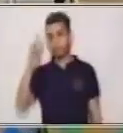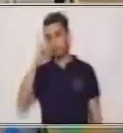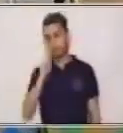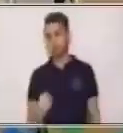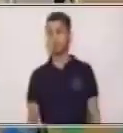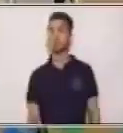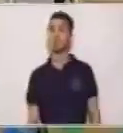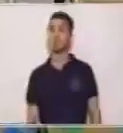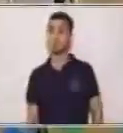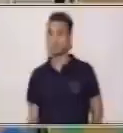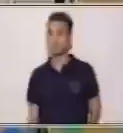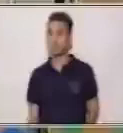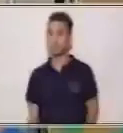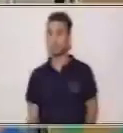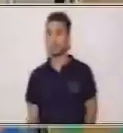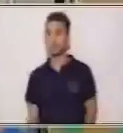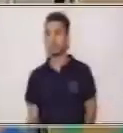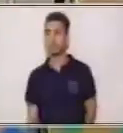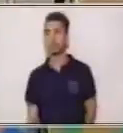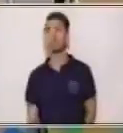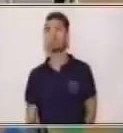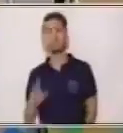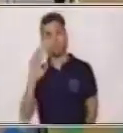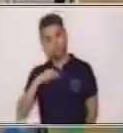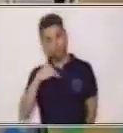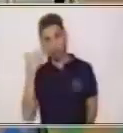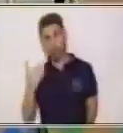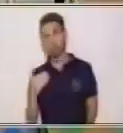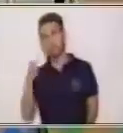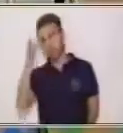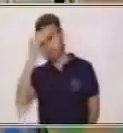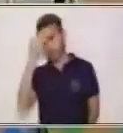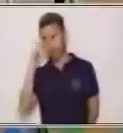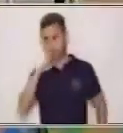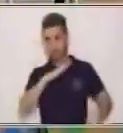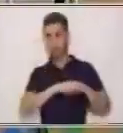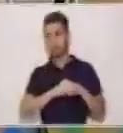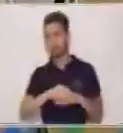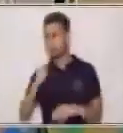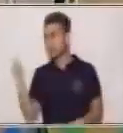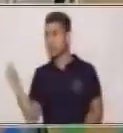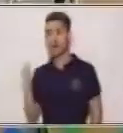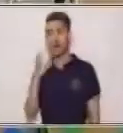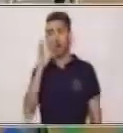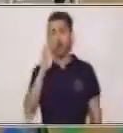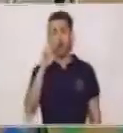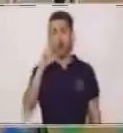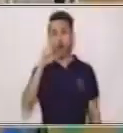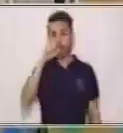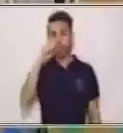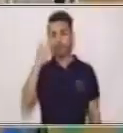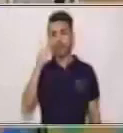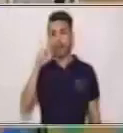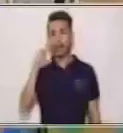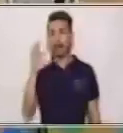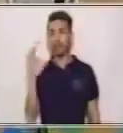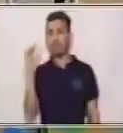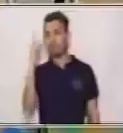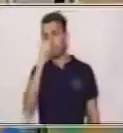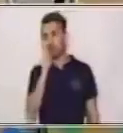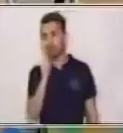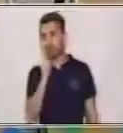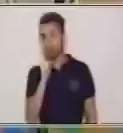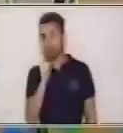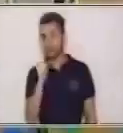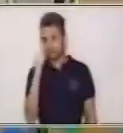Ahora, vamos y seguimos aprendiendo. Vamos con los octavos. ¿Sabes por qué